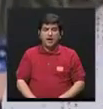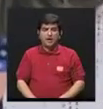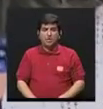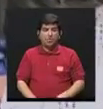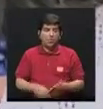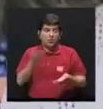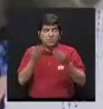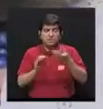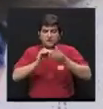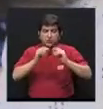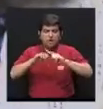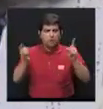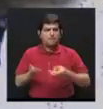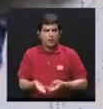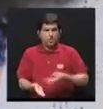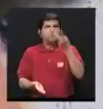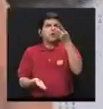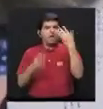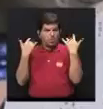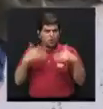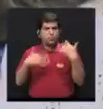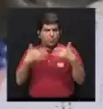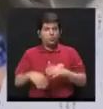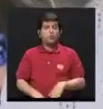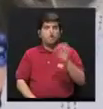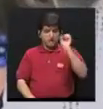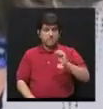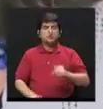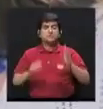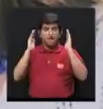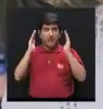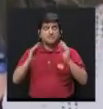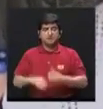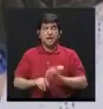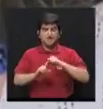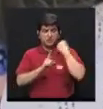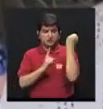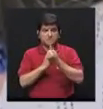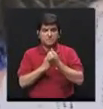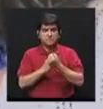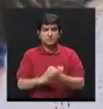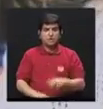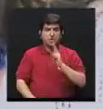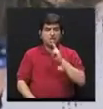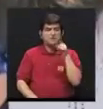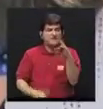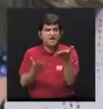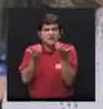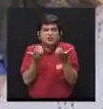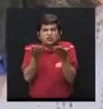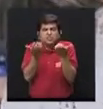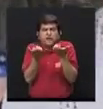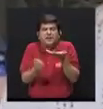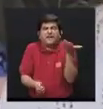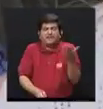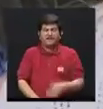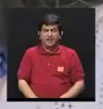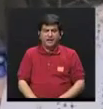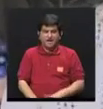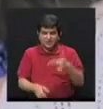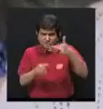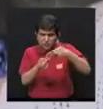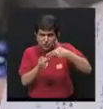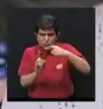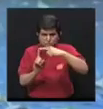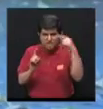Entonces sí es muy grave, sí es grande el volumen. Ahora, lo que realmente quieren hacer es combustibles a partir del